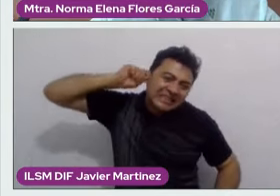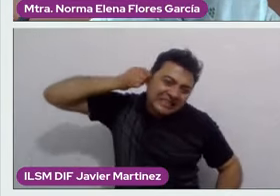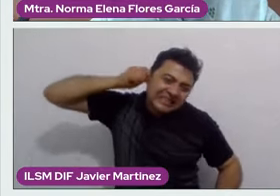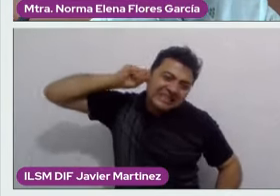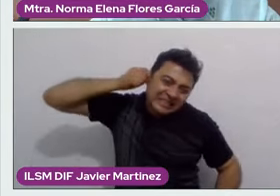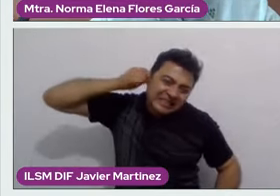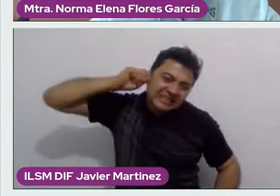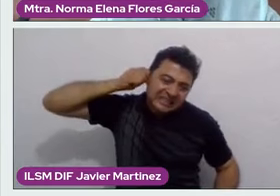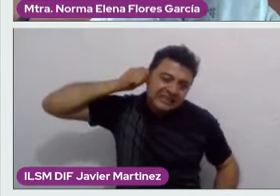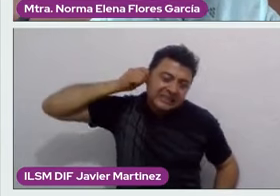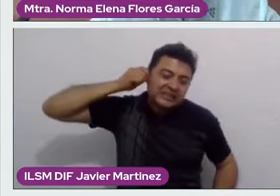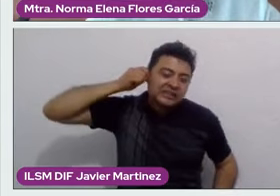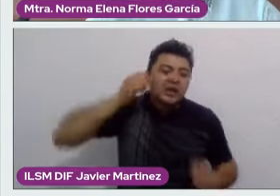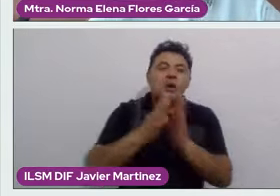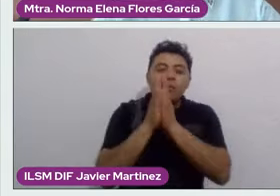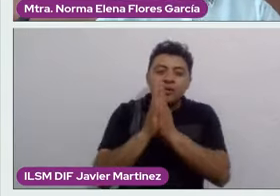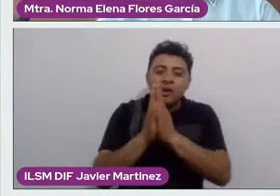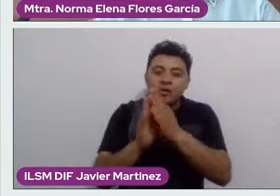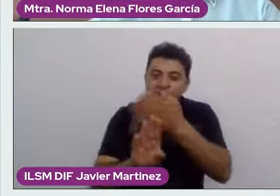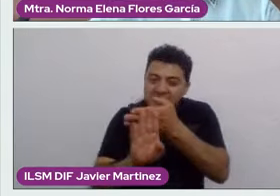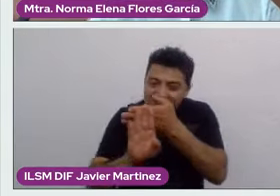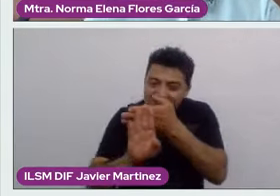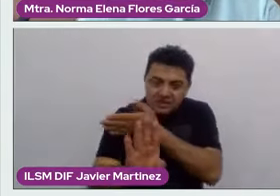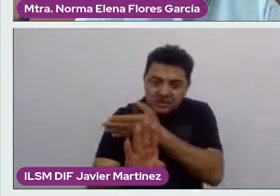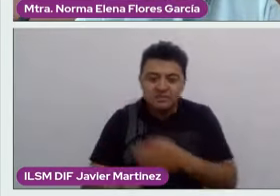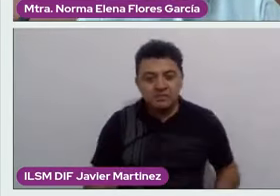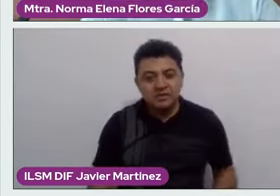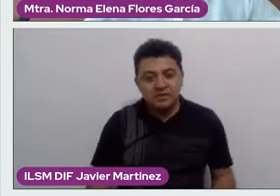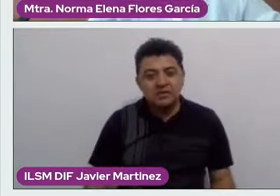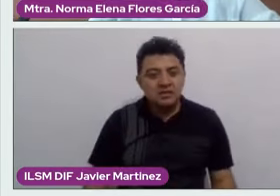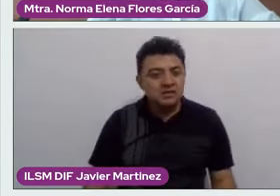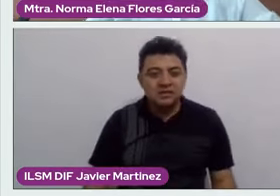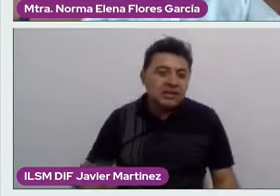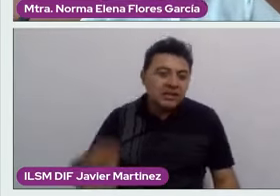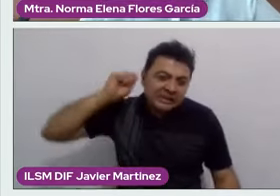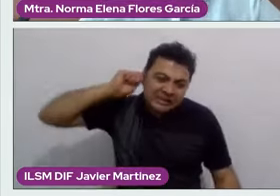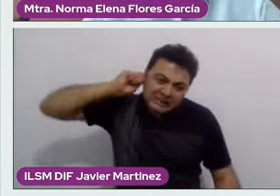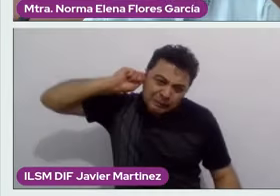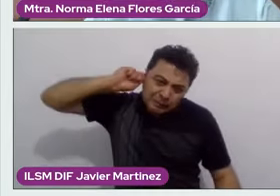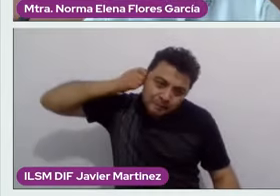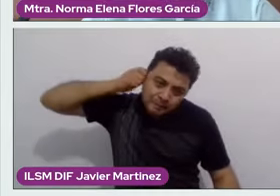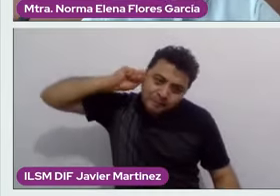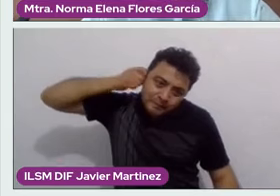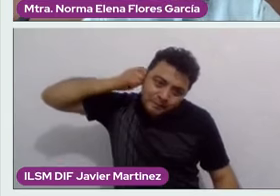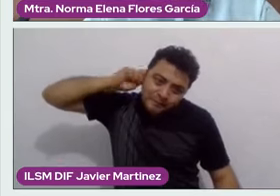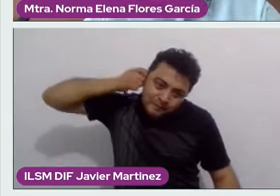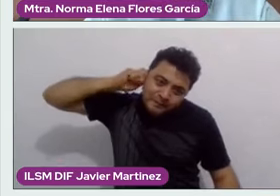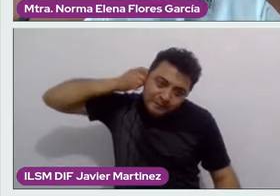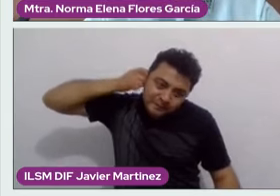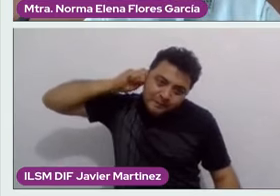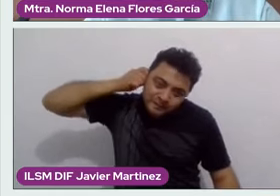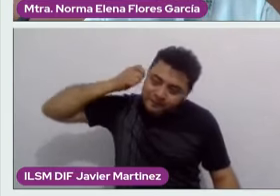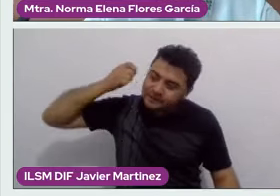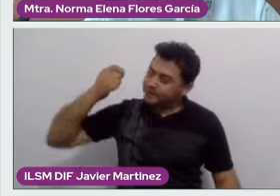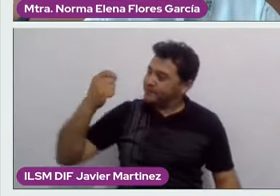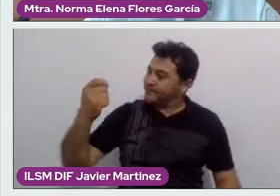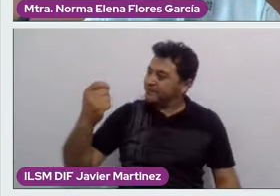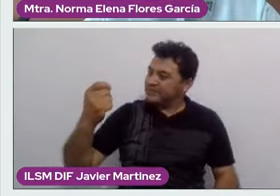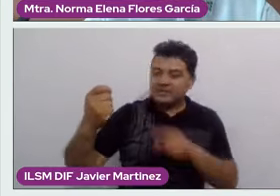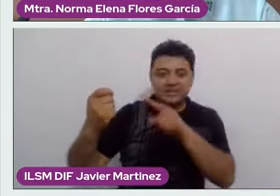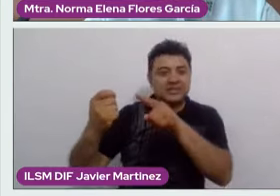momento para la higiene del oído. Entonces se siente muy bonito y van para adentro, para el conducto. Pero esa práctica la debemos de dejar. ¿Sí? ¿Por qué? Porque